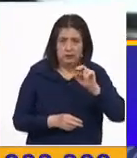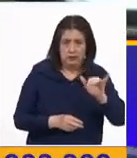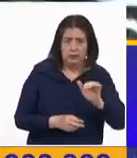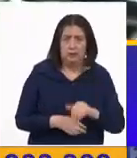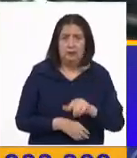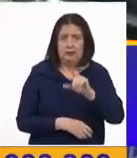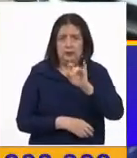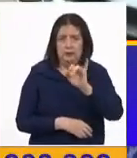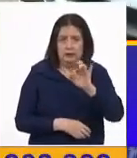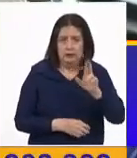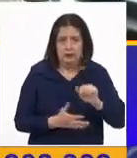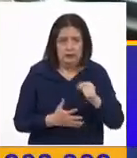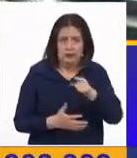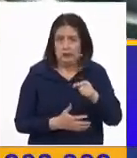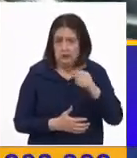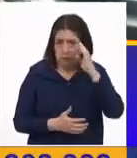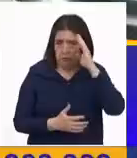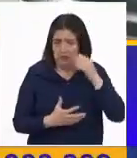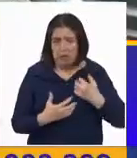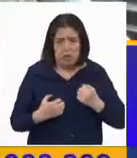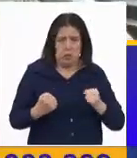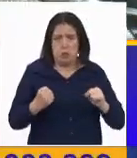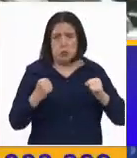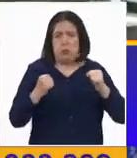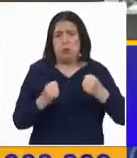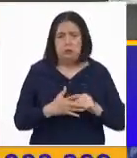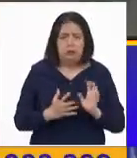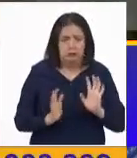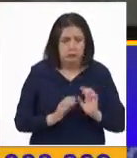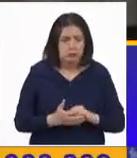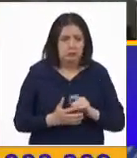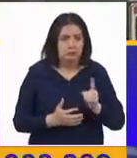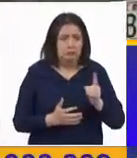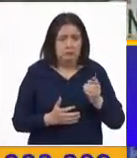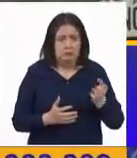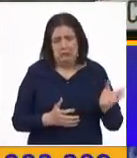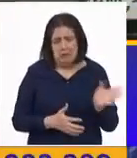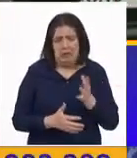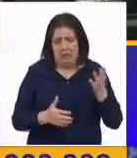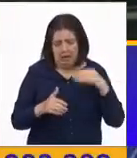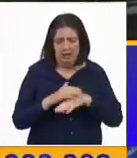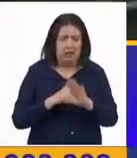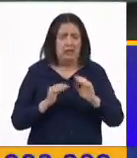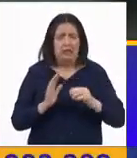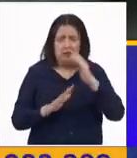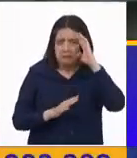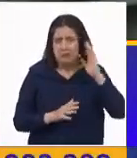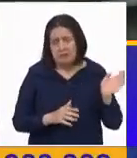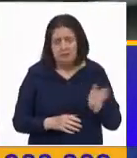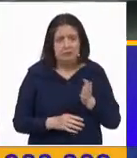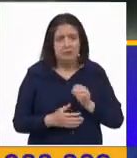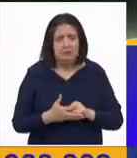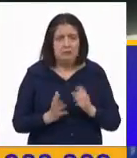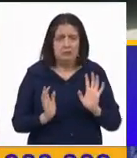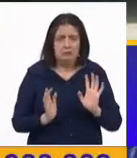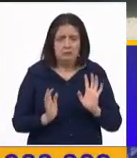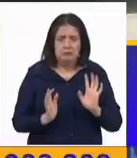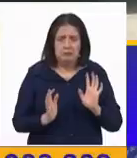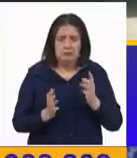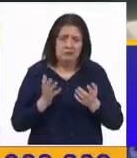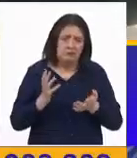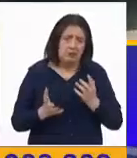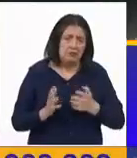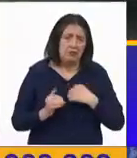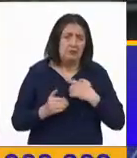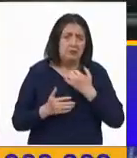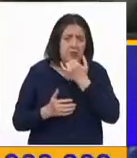González, ofuscada, nos pidió ingresar a la comisaría, creyendo nosotros obtener alguna versión tal vez de lo